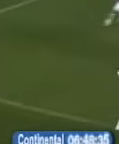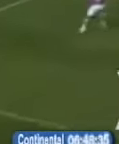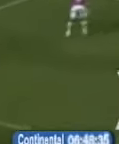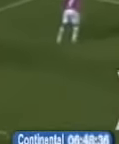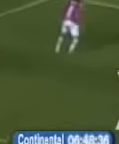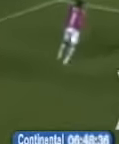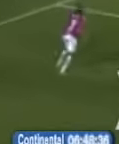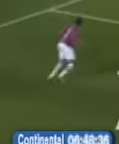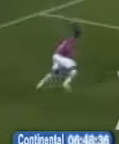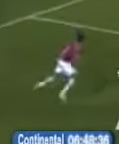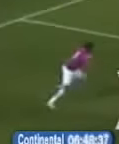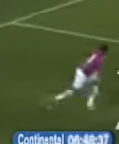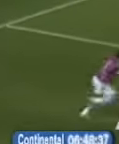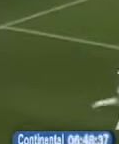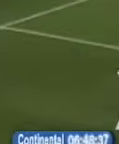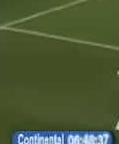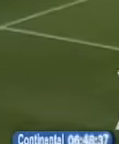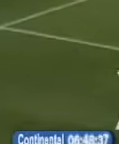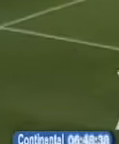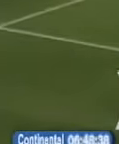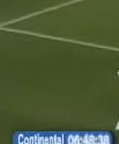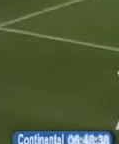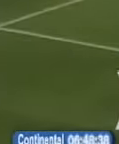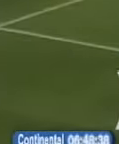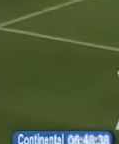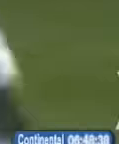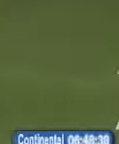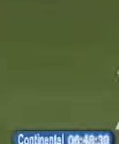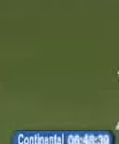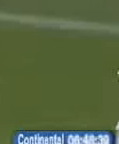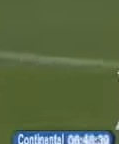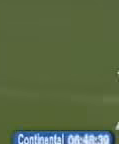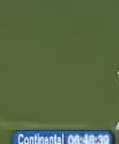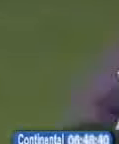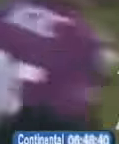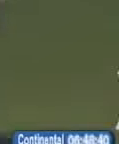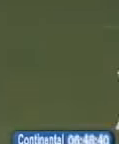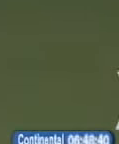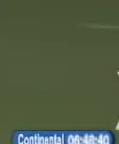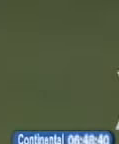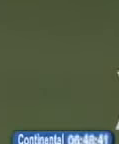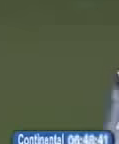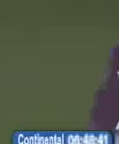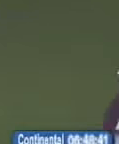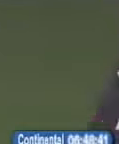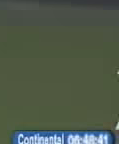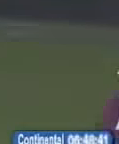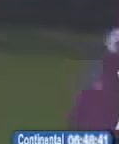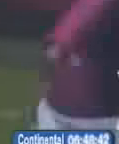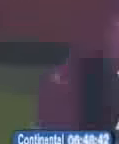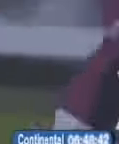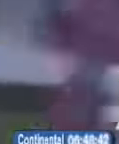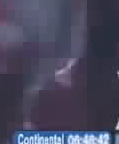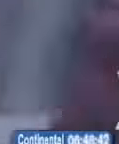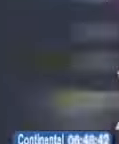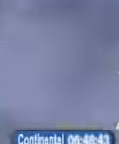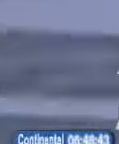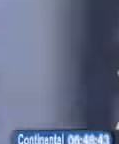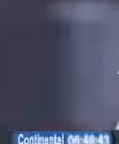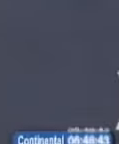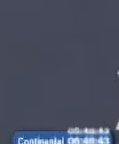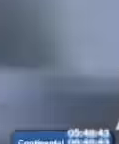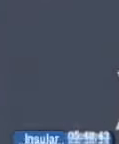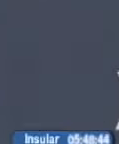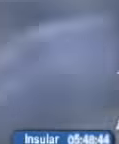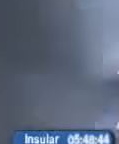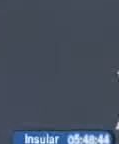te dejará. Ya tenemos los combos, los trapos, la fiesta en la cancha se enciende y no puedo parar. Soy independiente, pongamos más garra, que